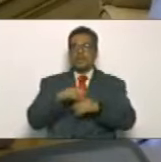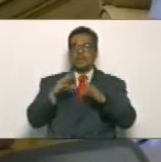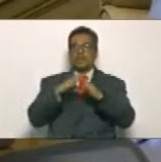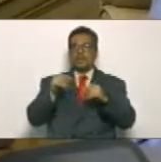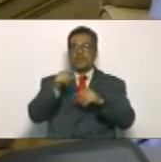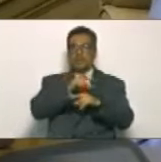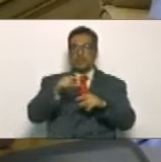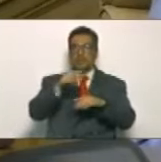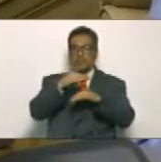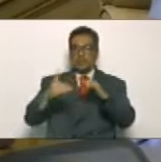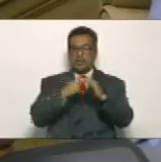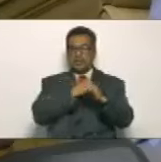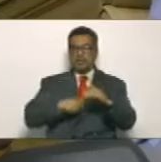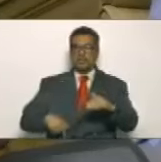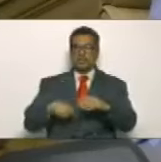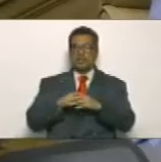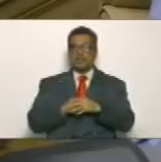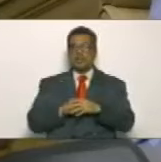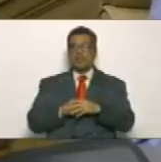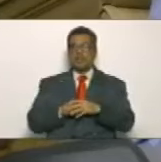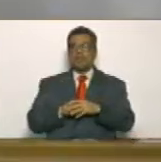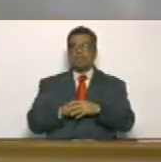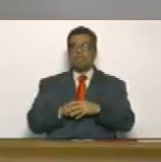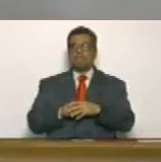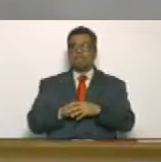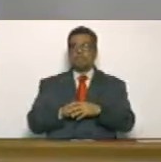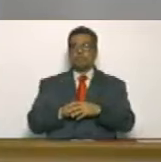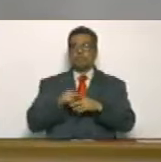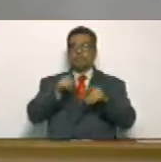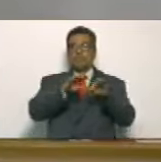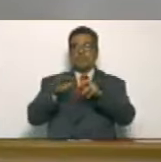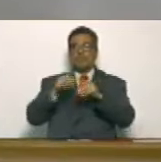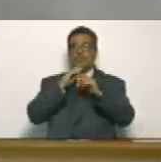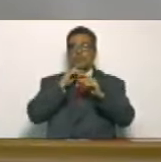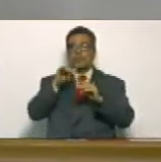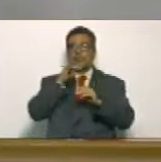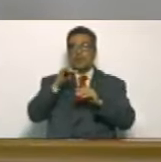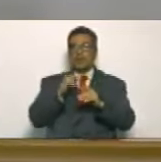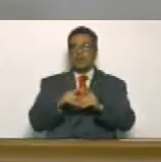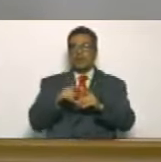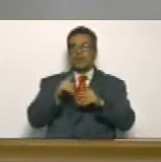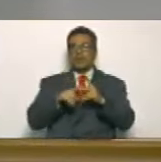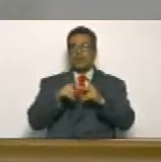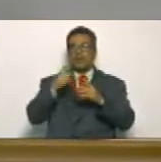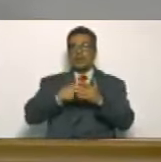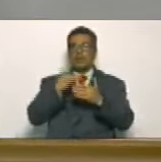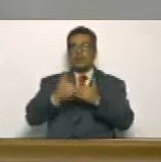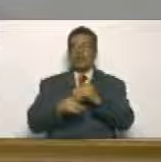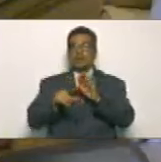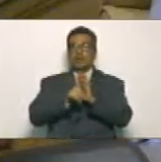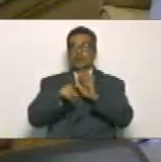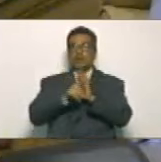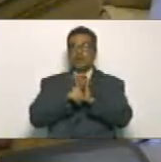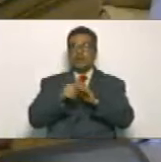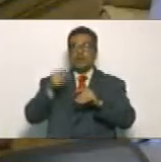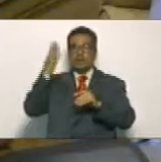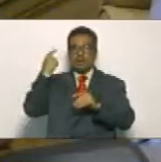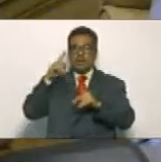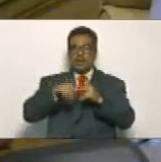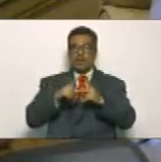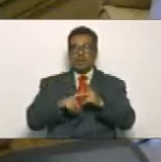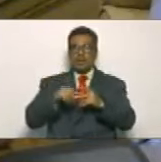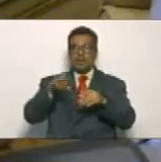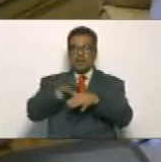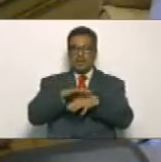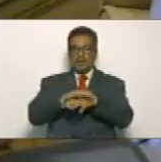todo, ciudadano vicepresidente. Ciudadana secretaria, sírvase a informar el estatus del referido proyecto de ley. En la sesión ordinaria del